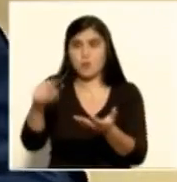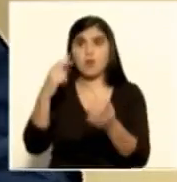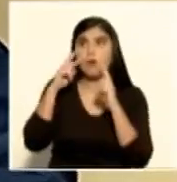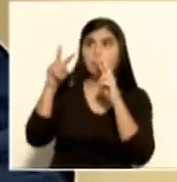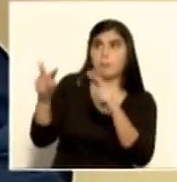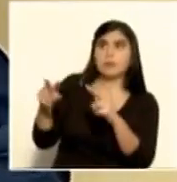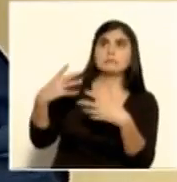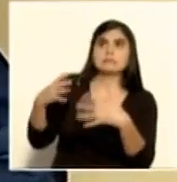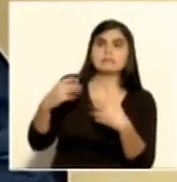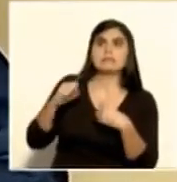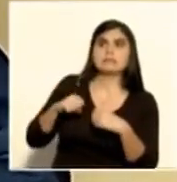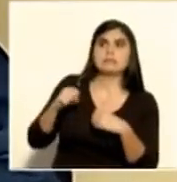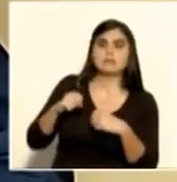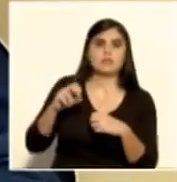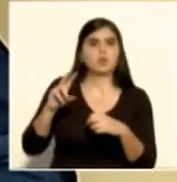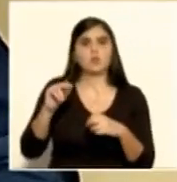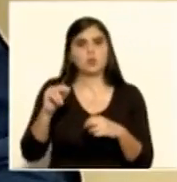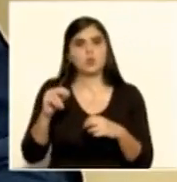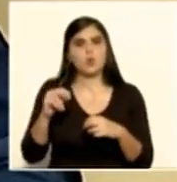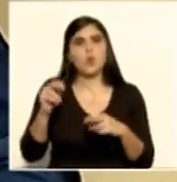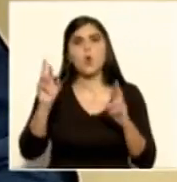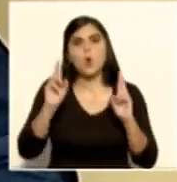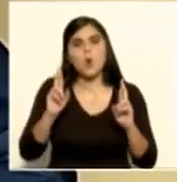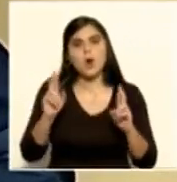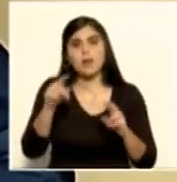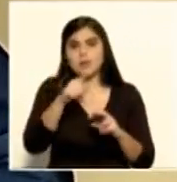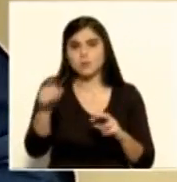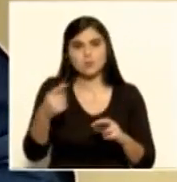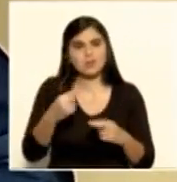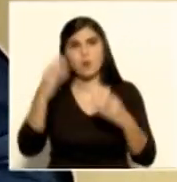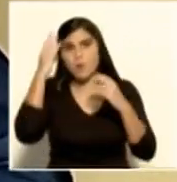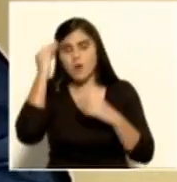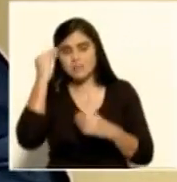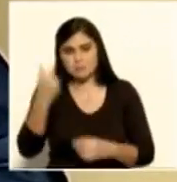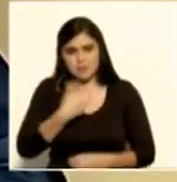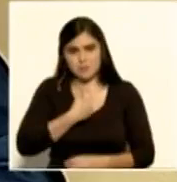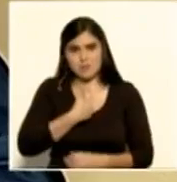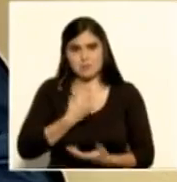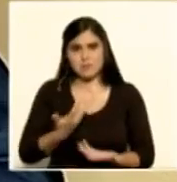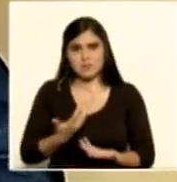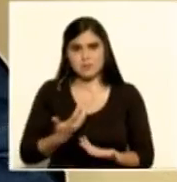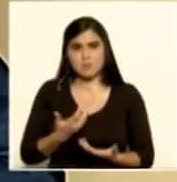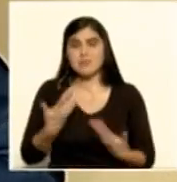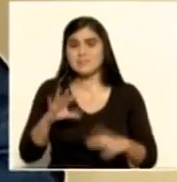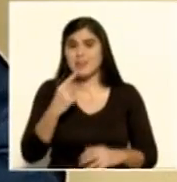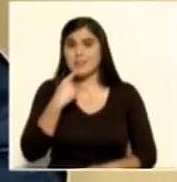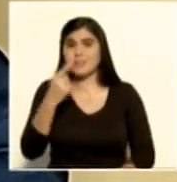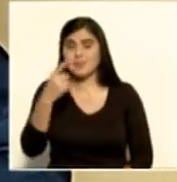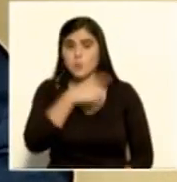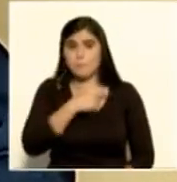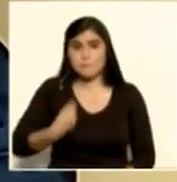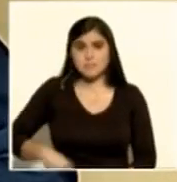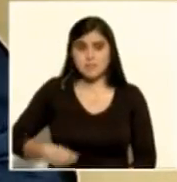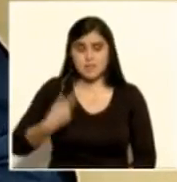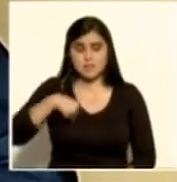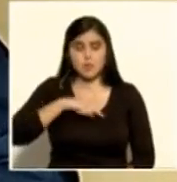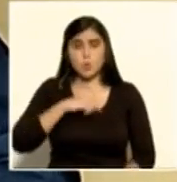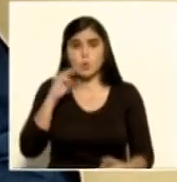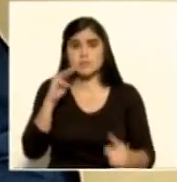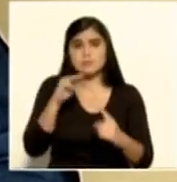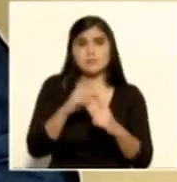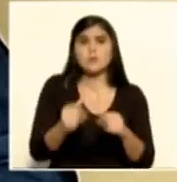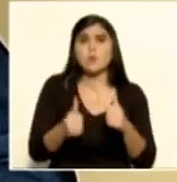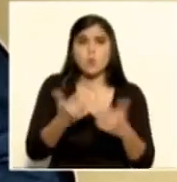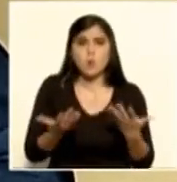cumplir esta misión es un reto de todos y todas. Ya lo dijo el señor presidente. Nuestra misión es tomar